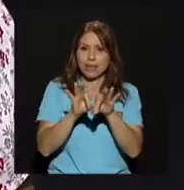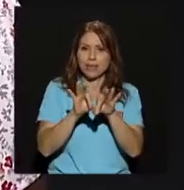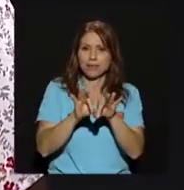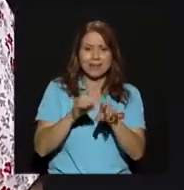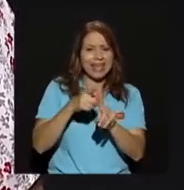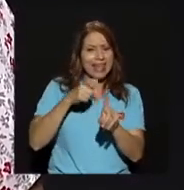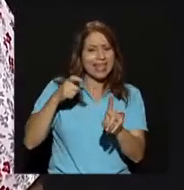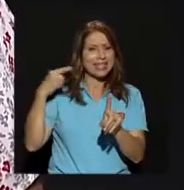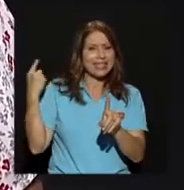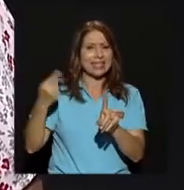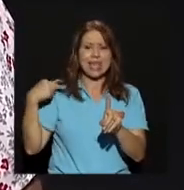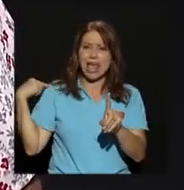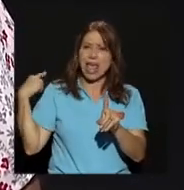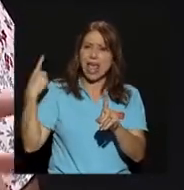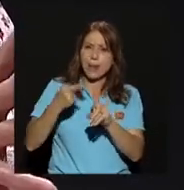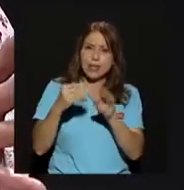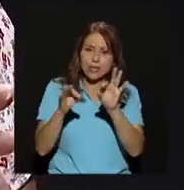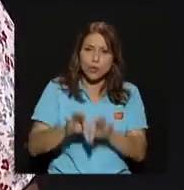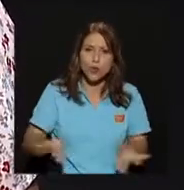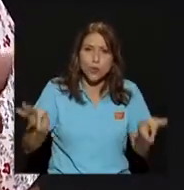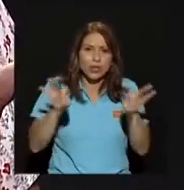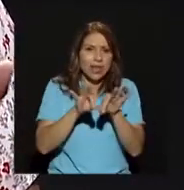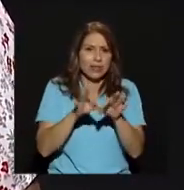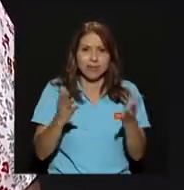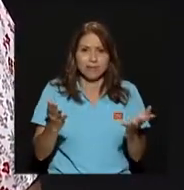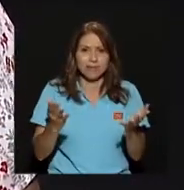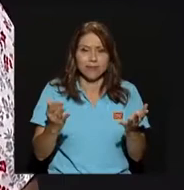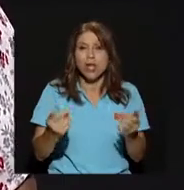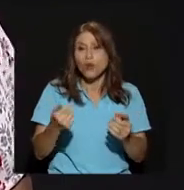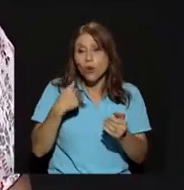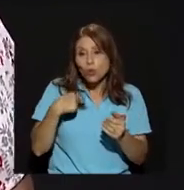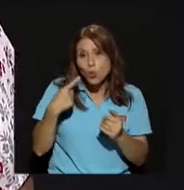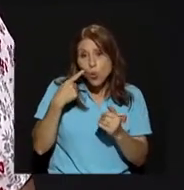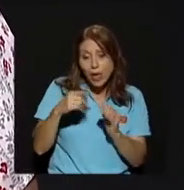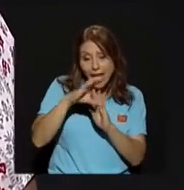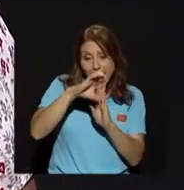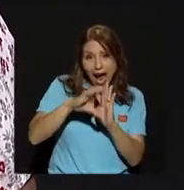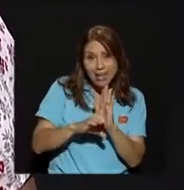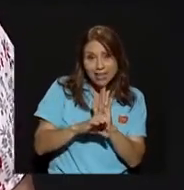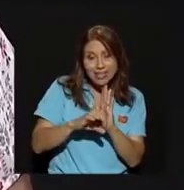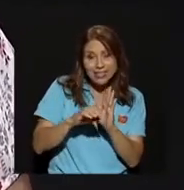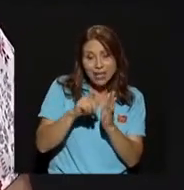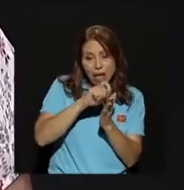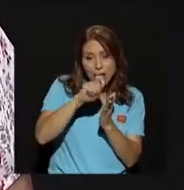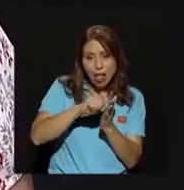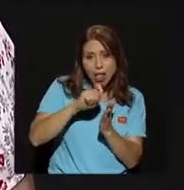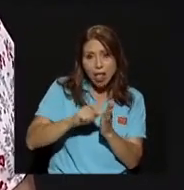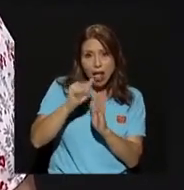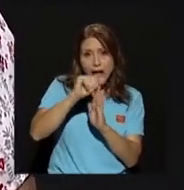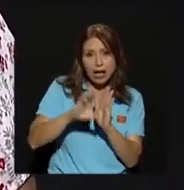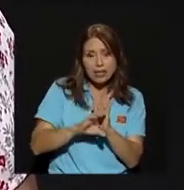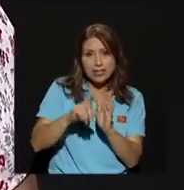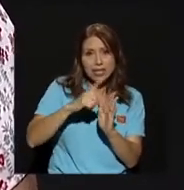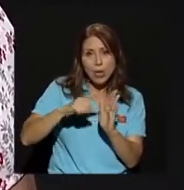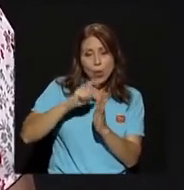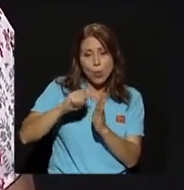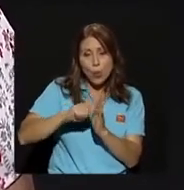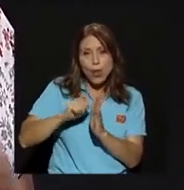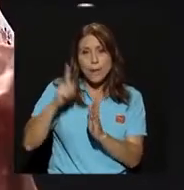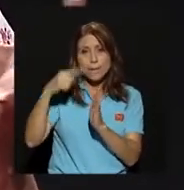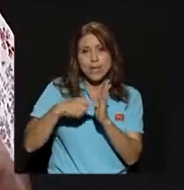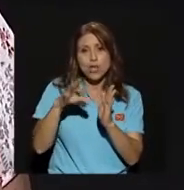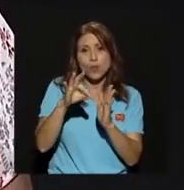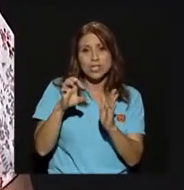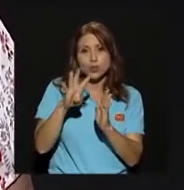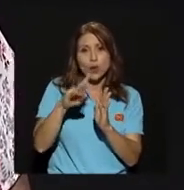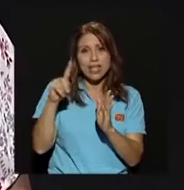siempre ha sido muy importante. Desde que uno puede revisar las actas del Consejo Universitario, desde que se inició en 1941, ahí se